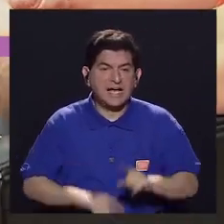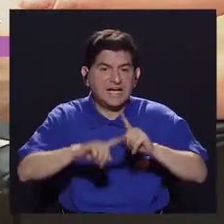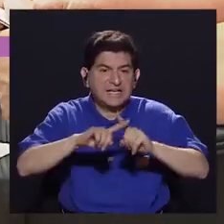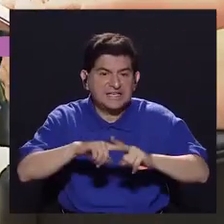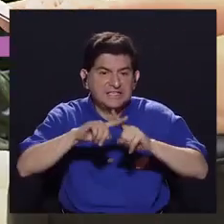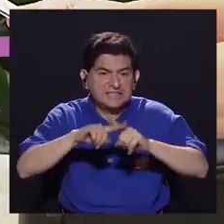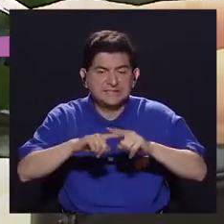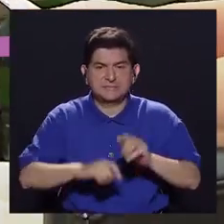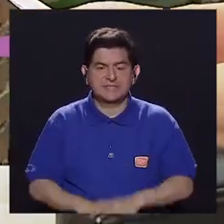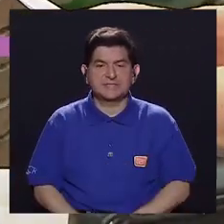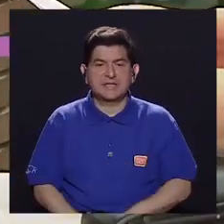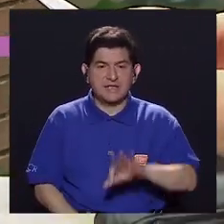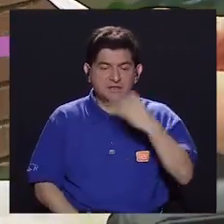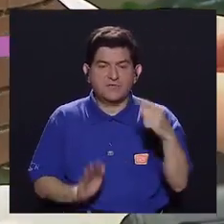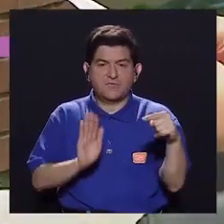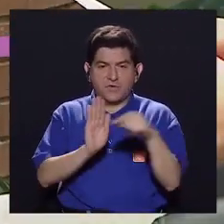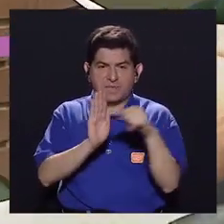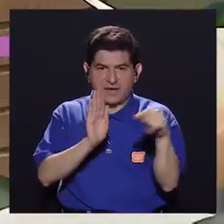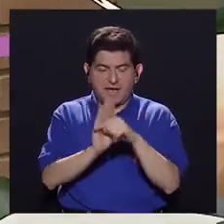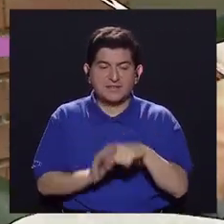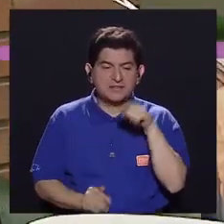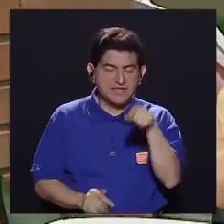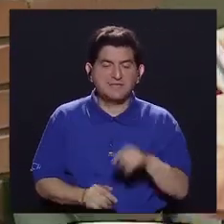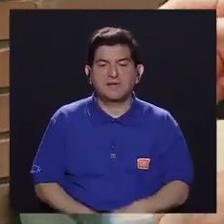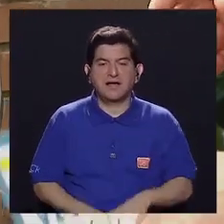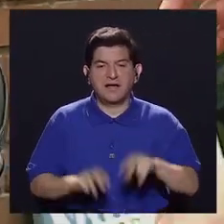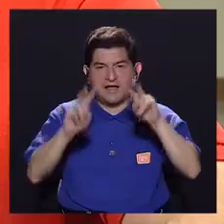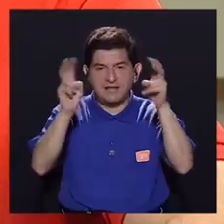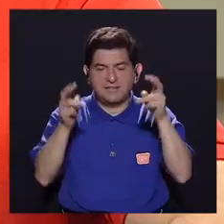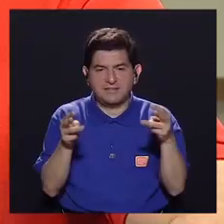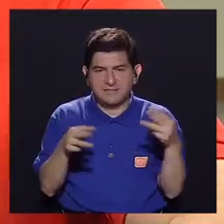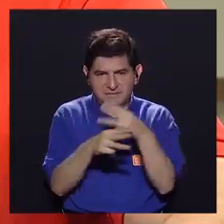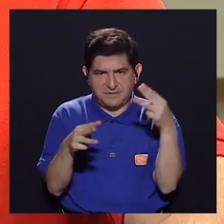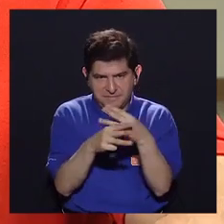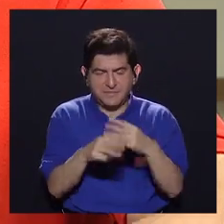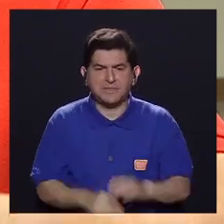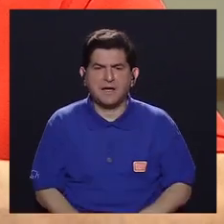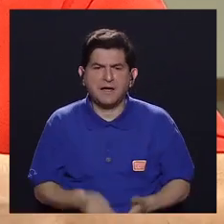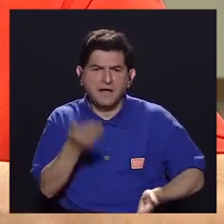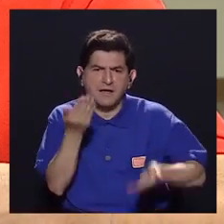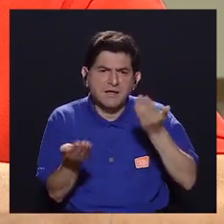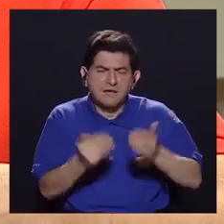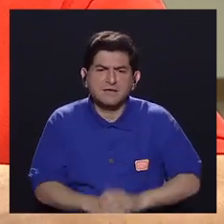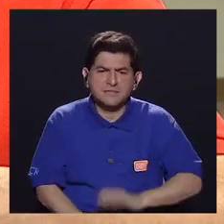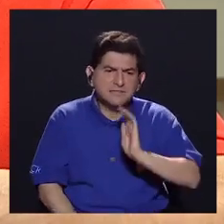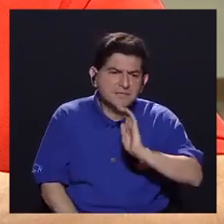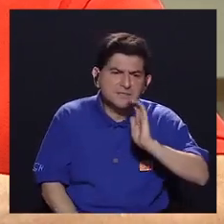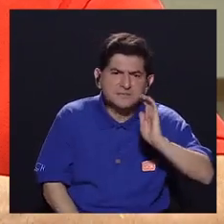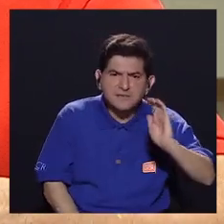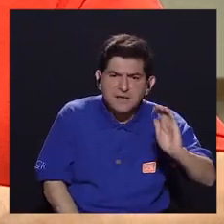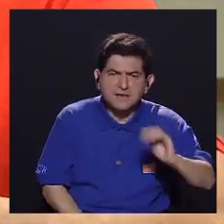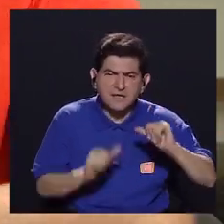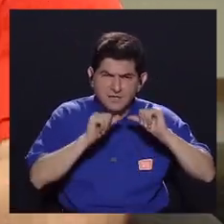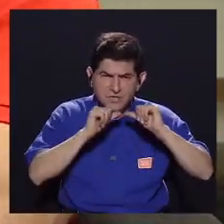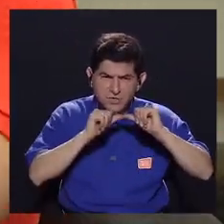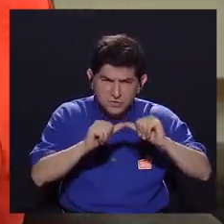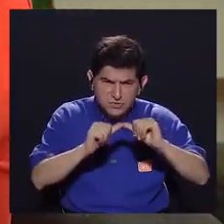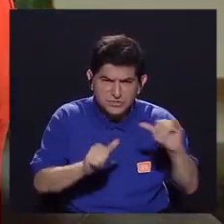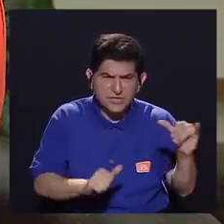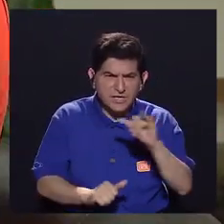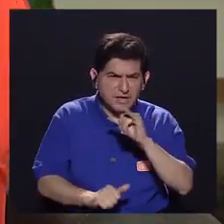una manera pues negativa hacia esta asignatura. Y podría ser, digamos, de que el niño